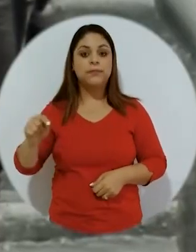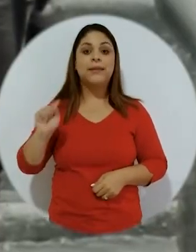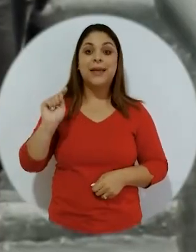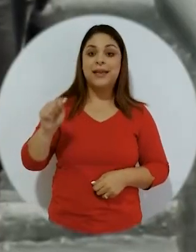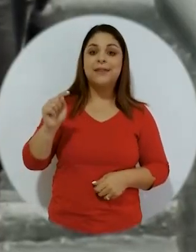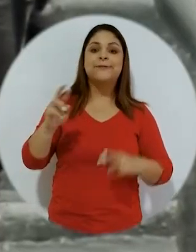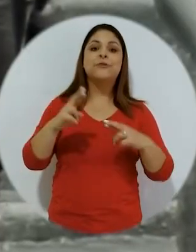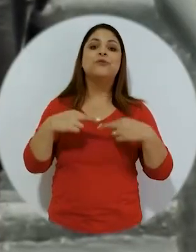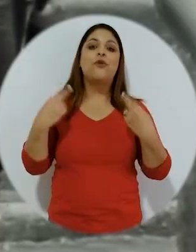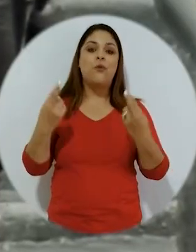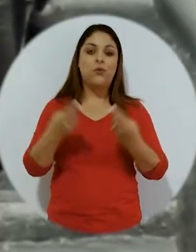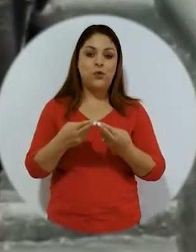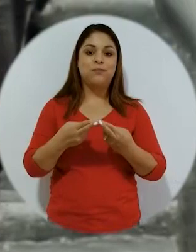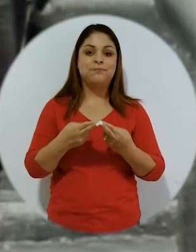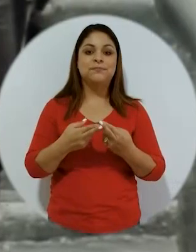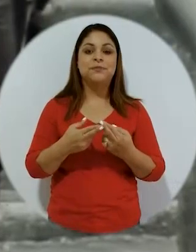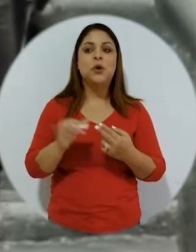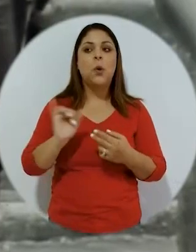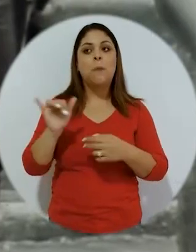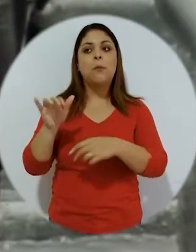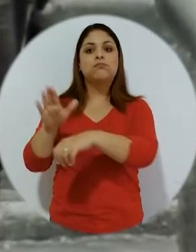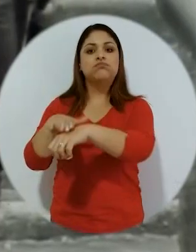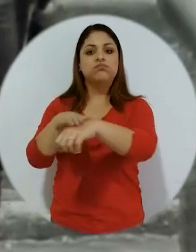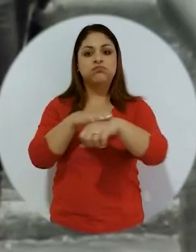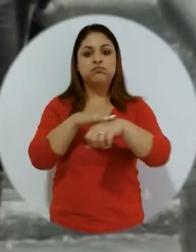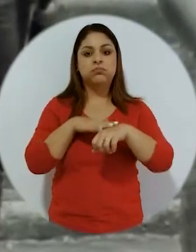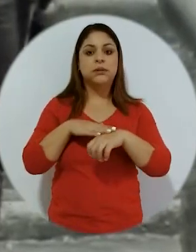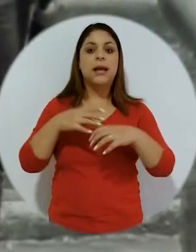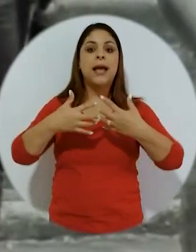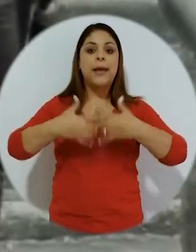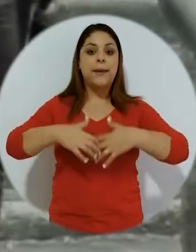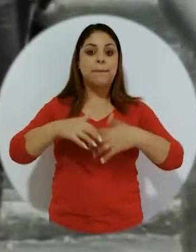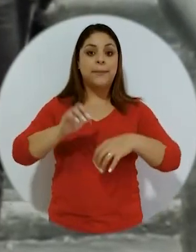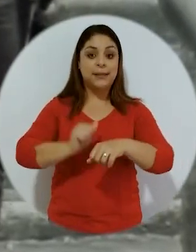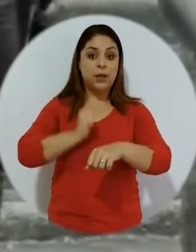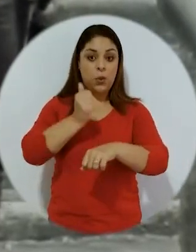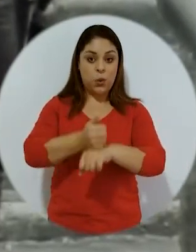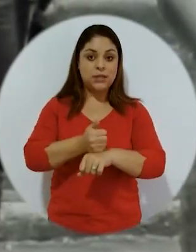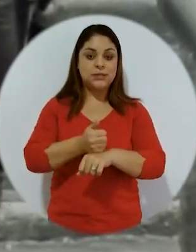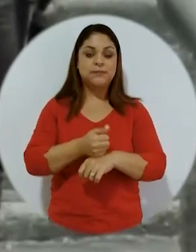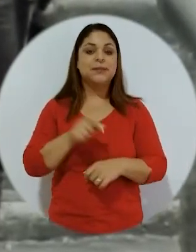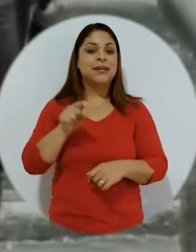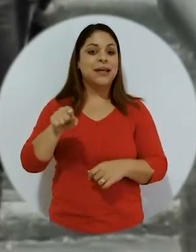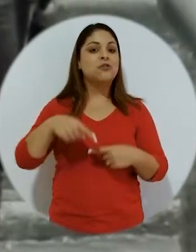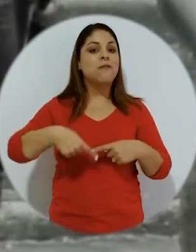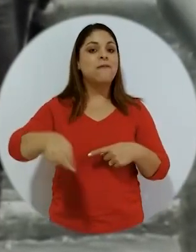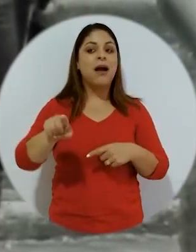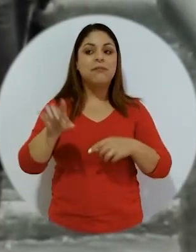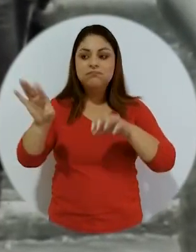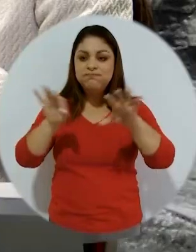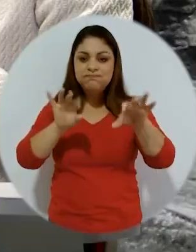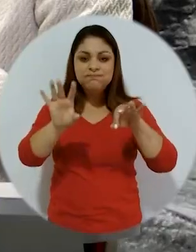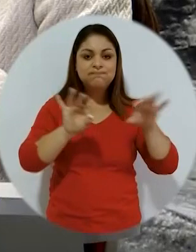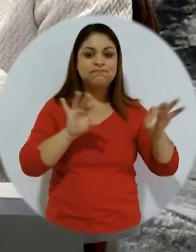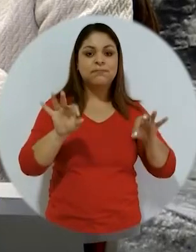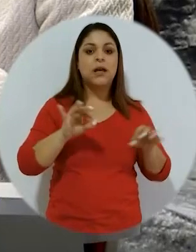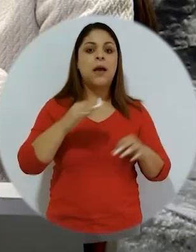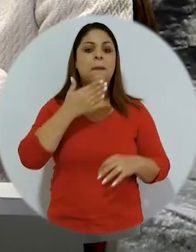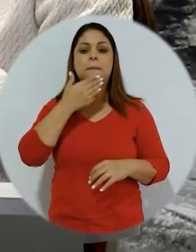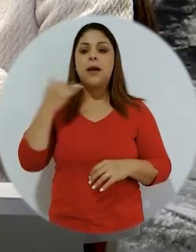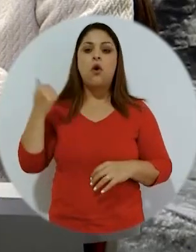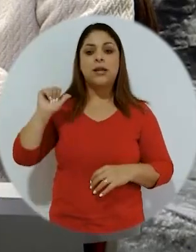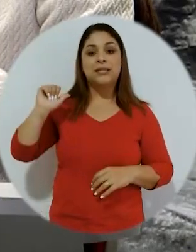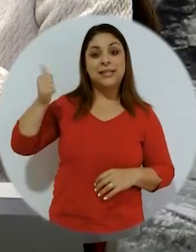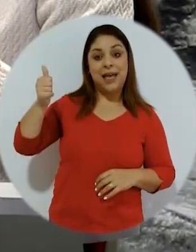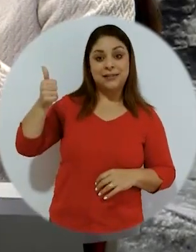agosto vamos a tener una sesión hicimos una convocatoria a emprendedores que vamos a